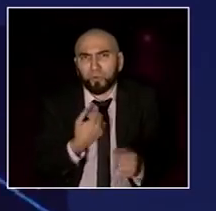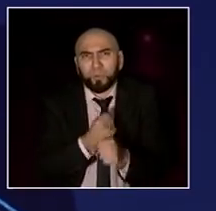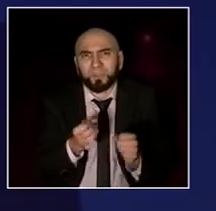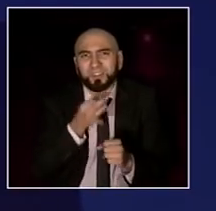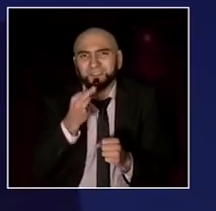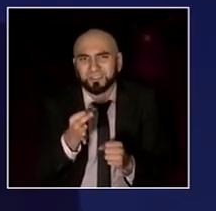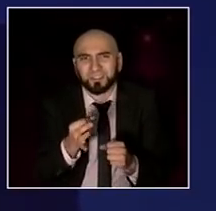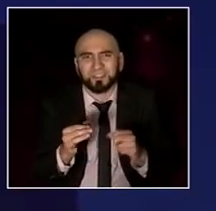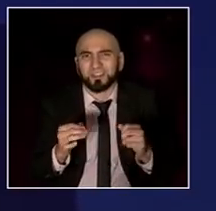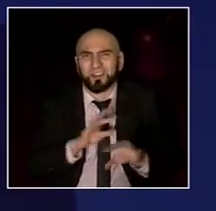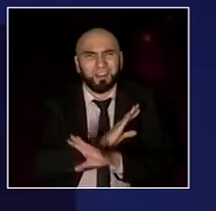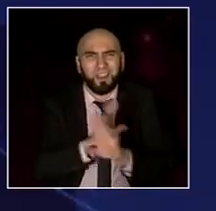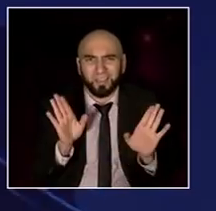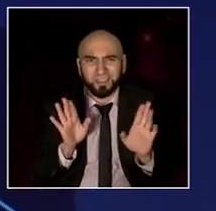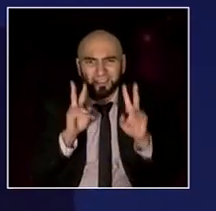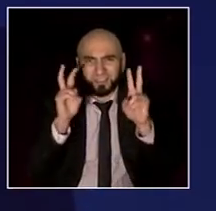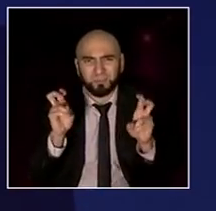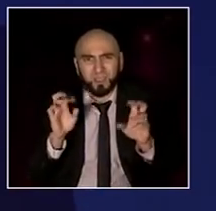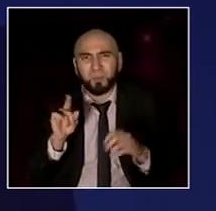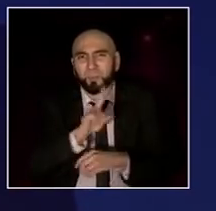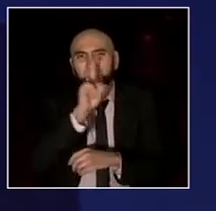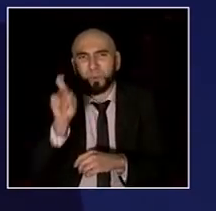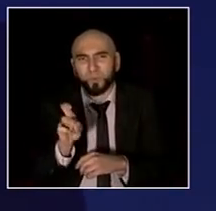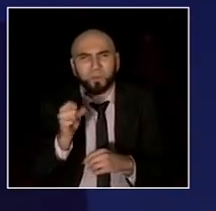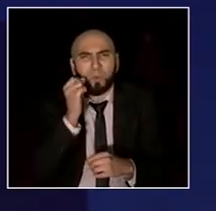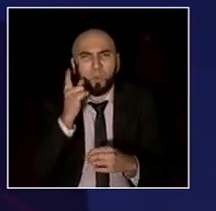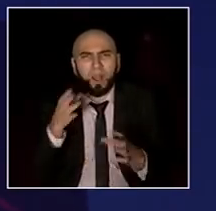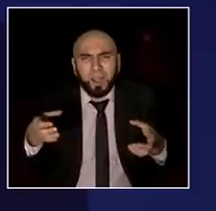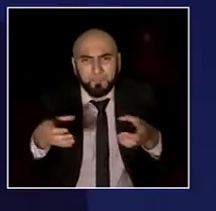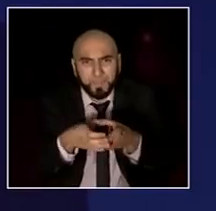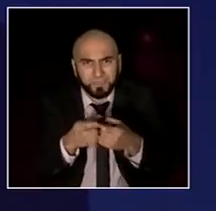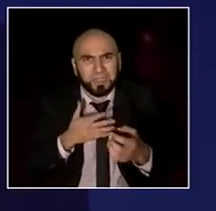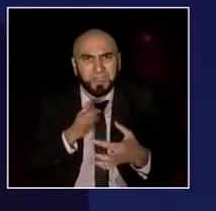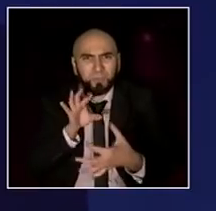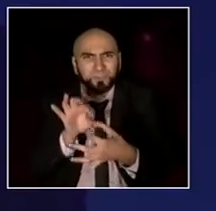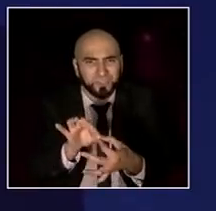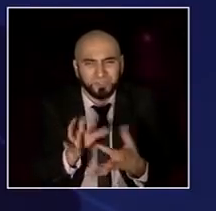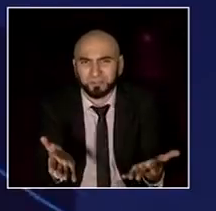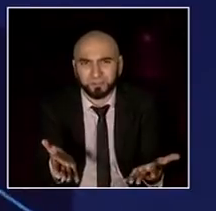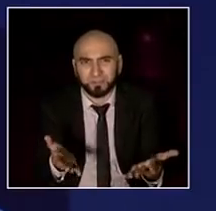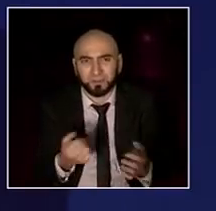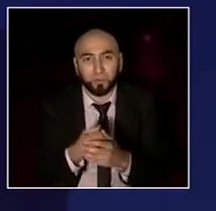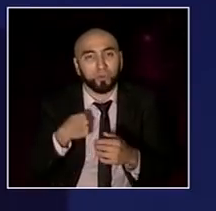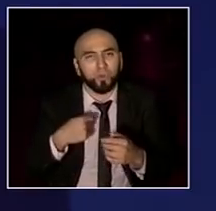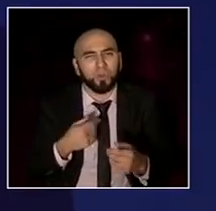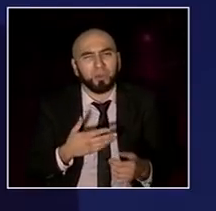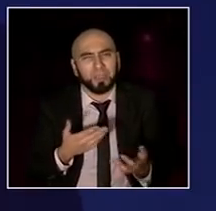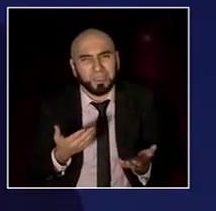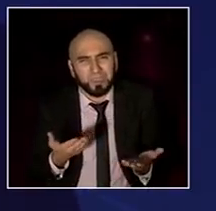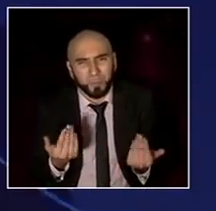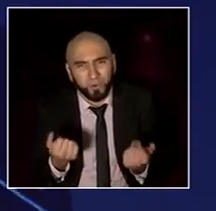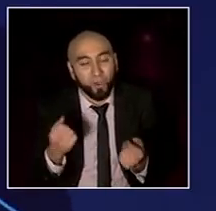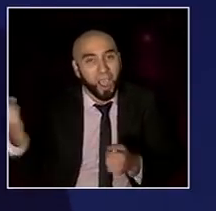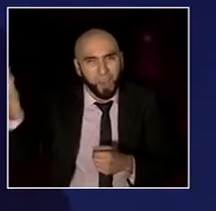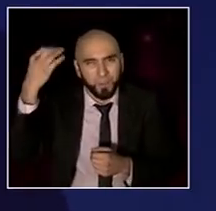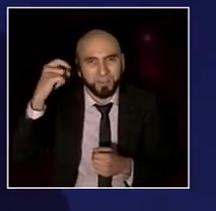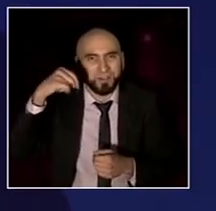la pregunta ¿qué especie queremos ser? Espero aprender en este congreso. Quisiera, sin embargo,